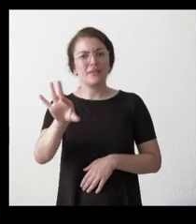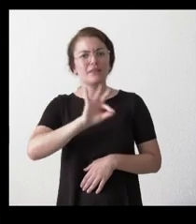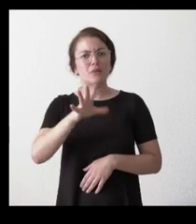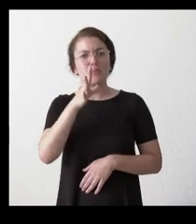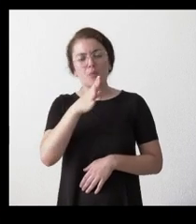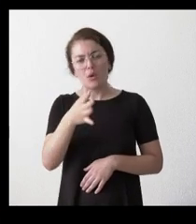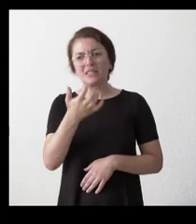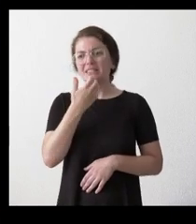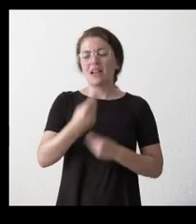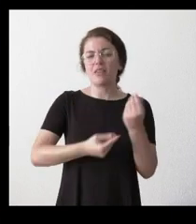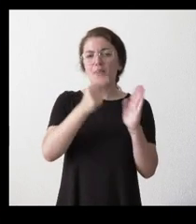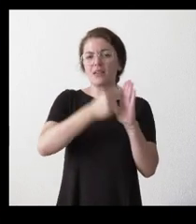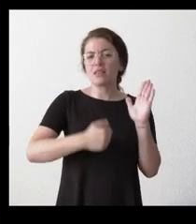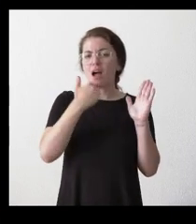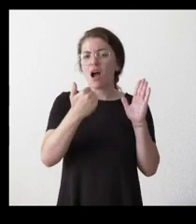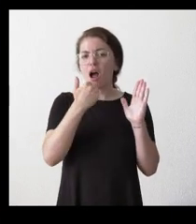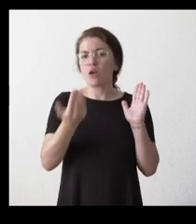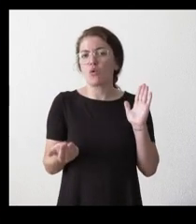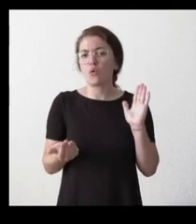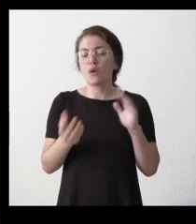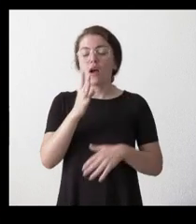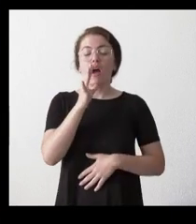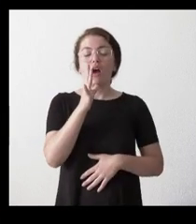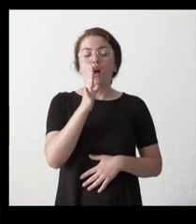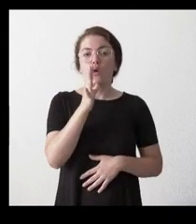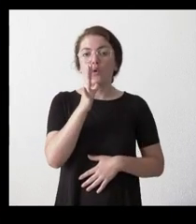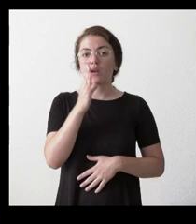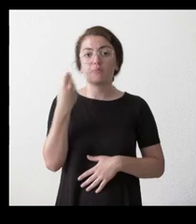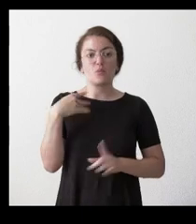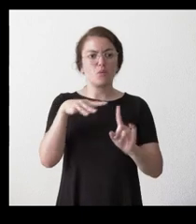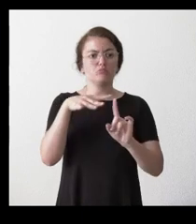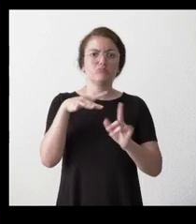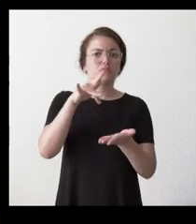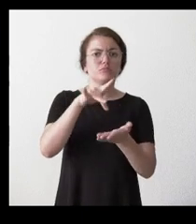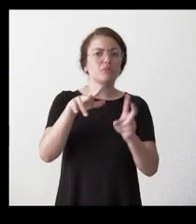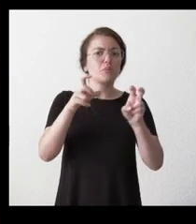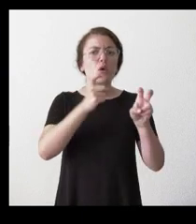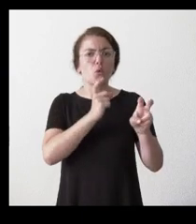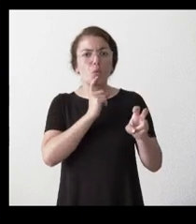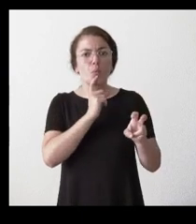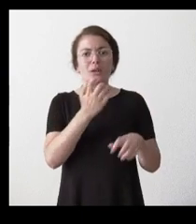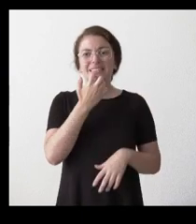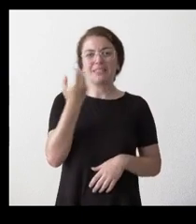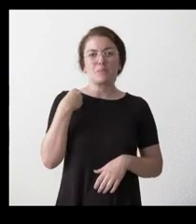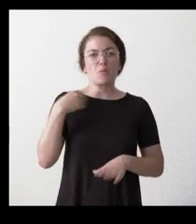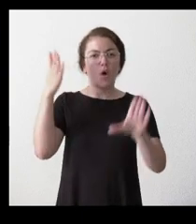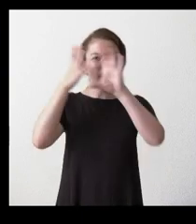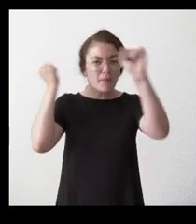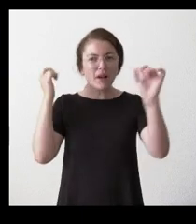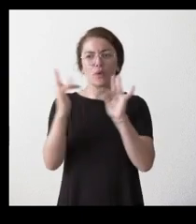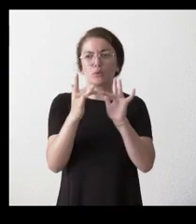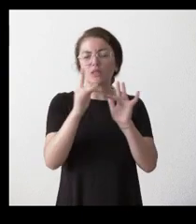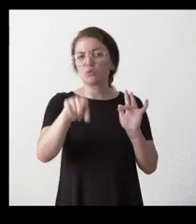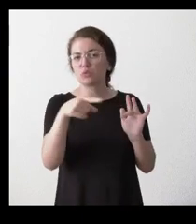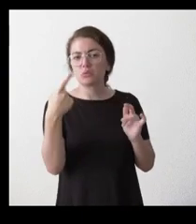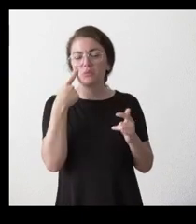tomar más medidas, ¿en qué punto se encuentra el asunto y si se ha mantenido contacto con la Embajada de Ucrania o cómo